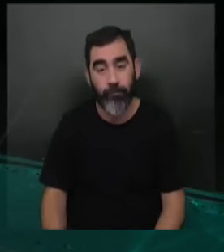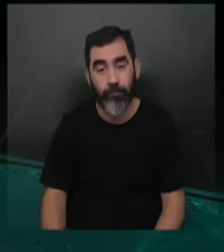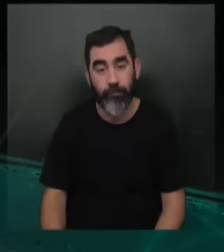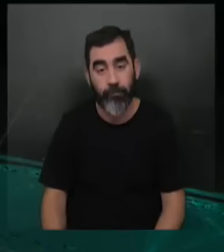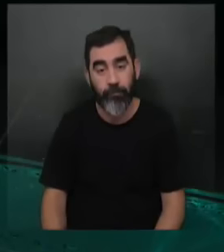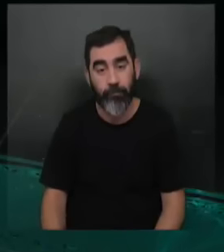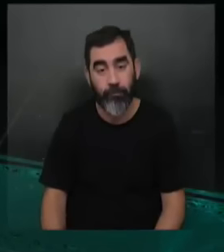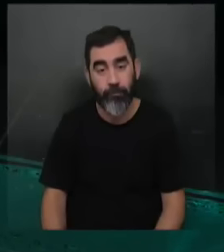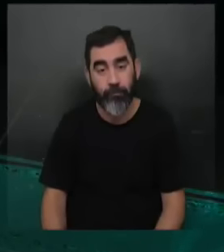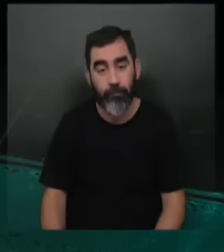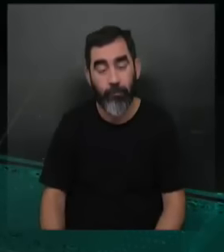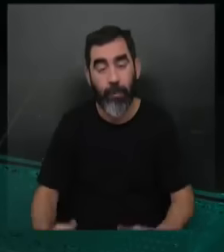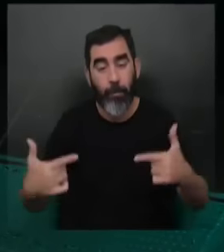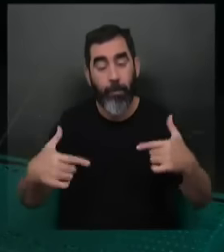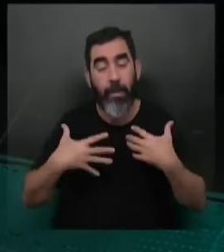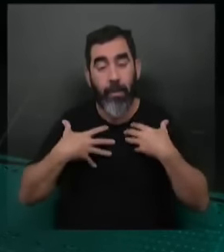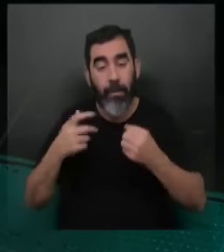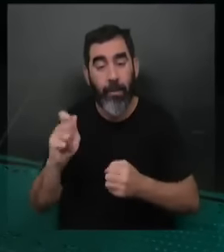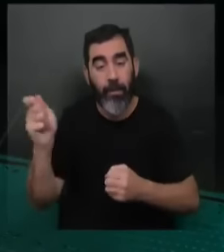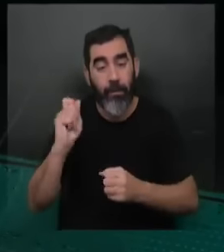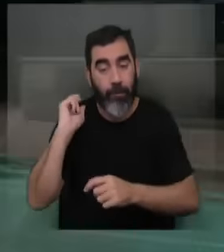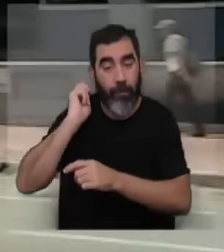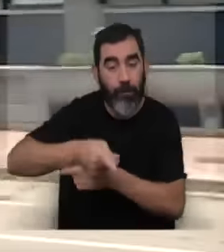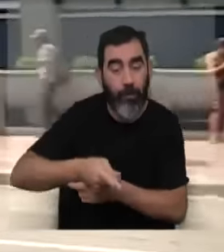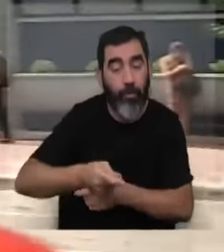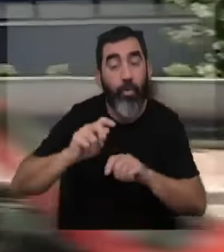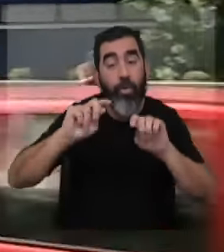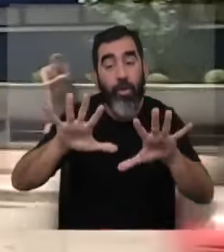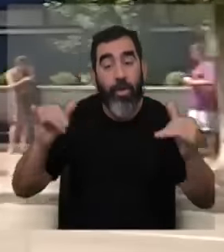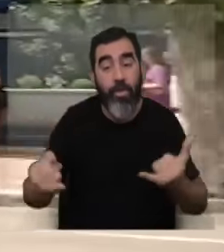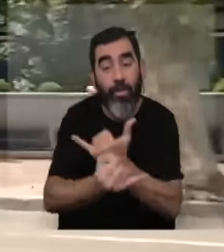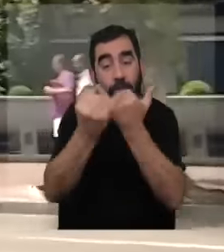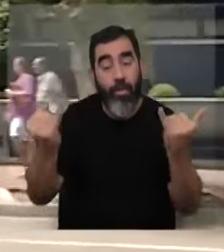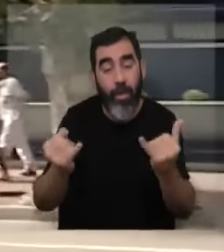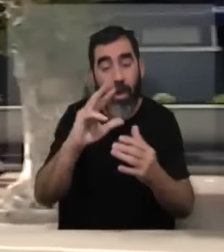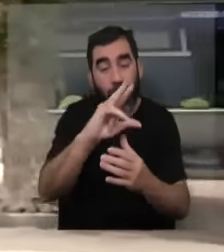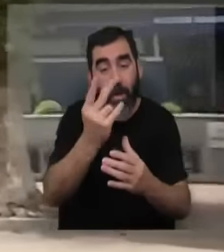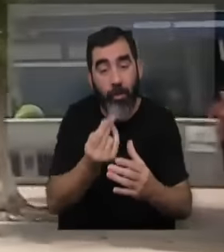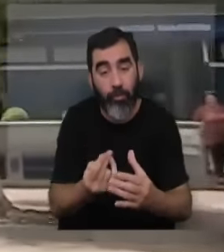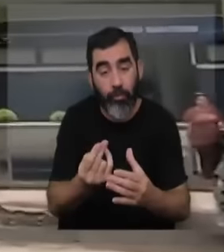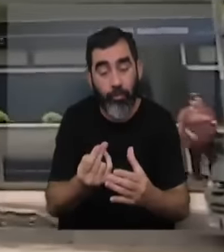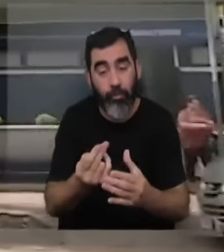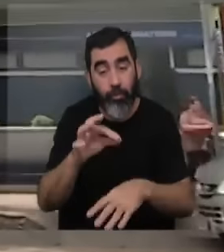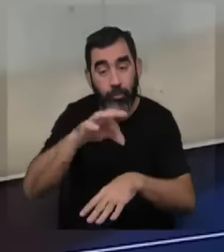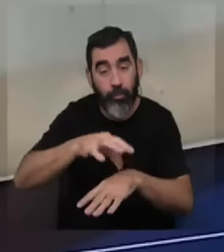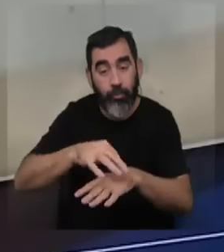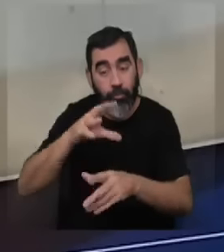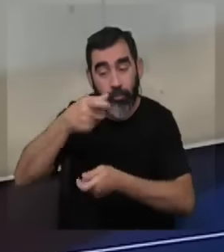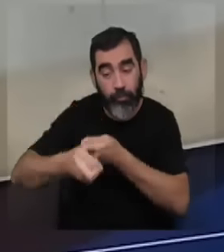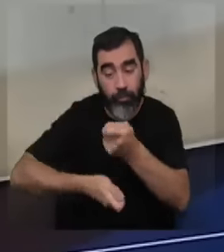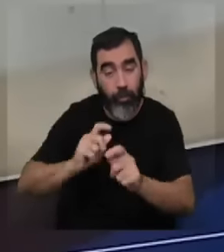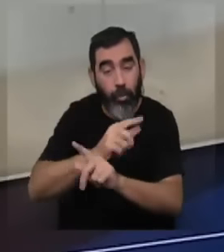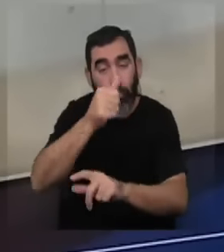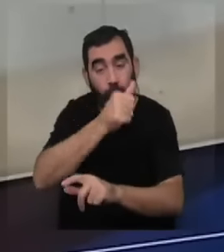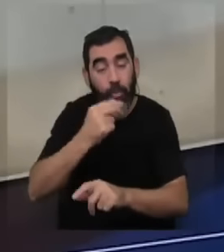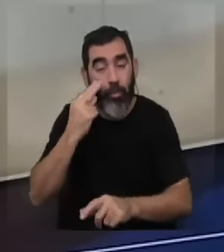pasado el Ministerio de salud pública intimó en un plazo de 10 días al casmu que será intervenido si no resuelve